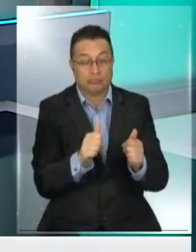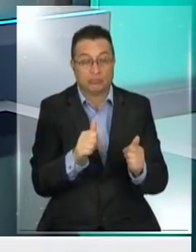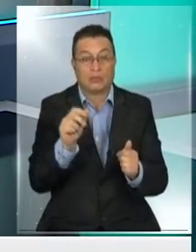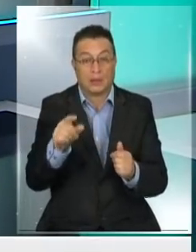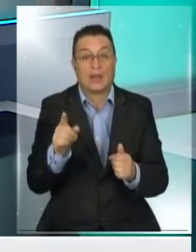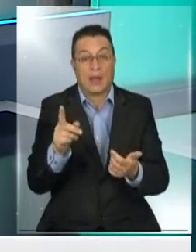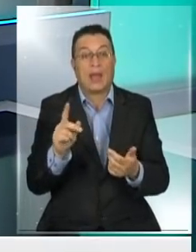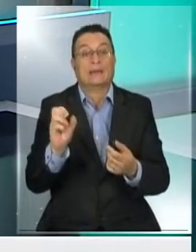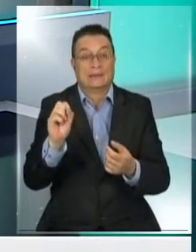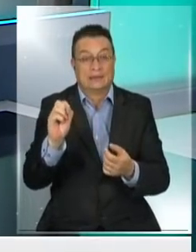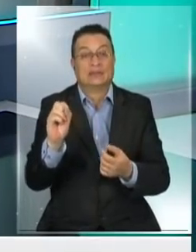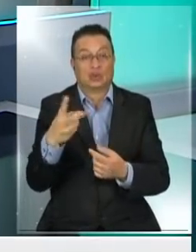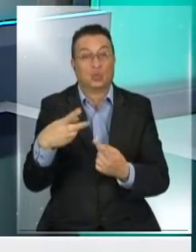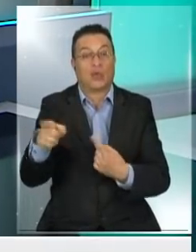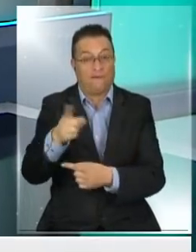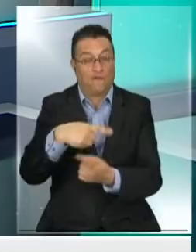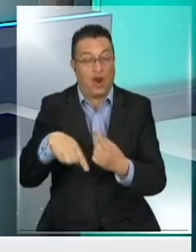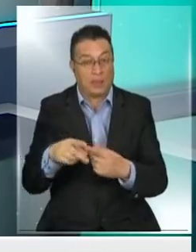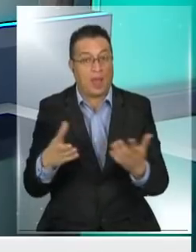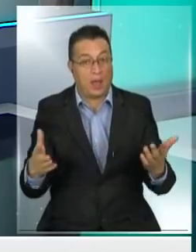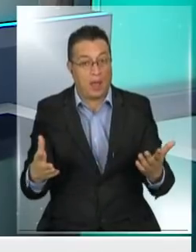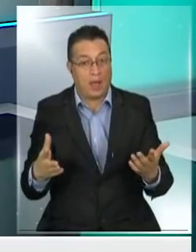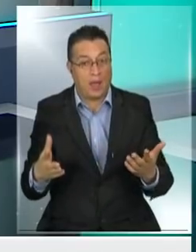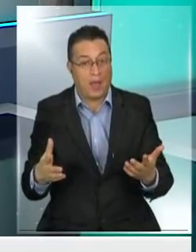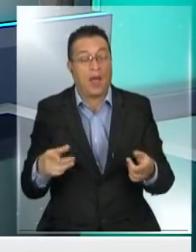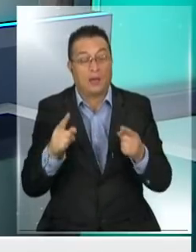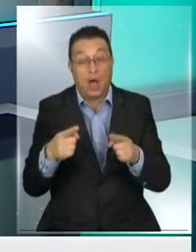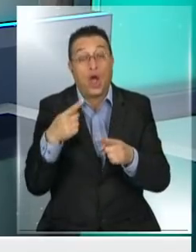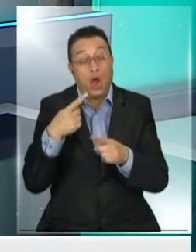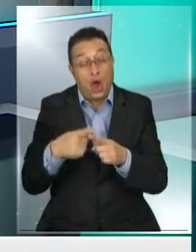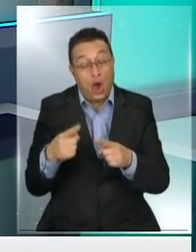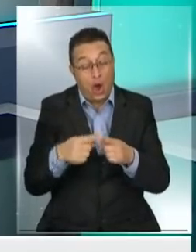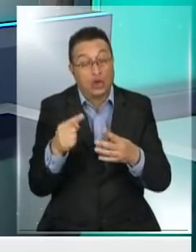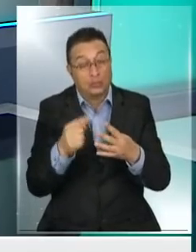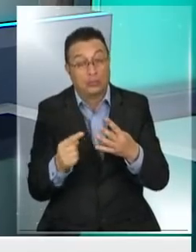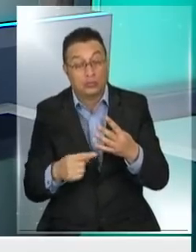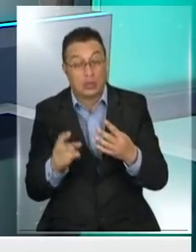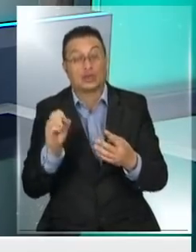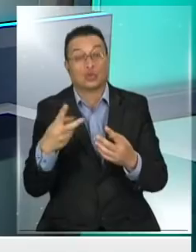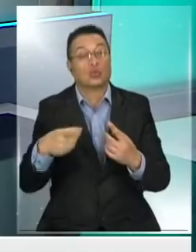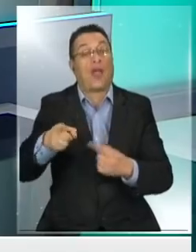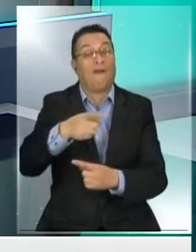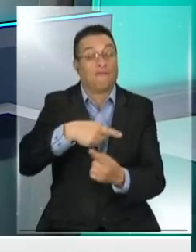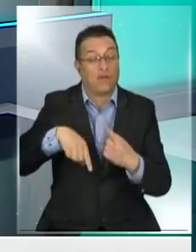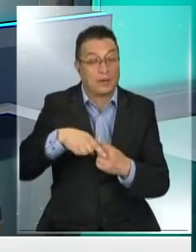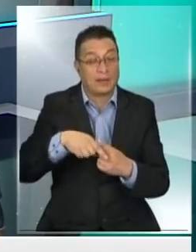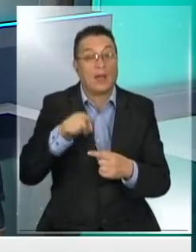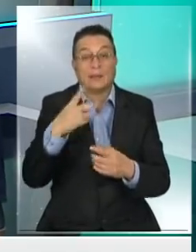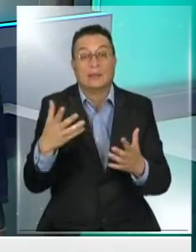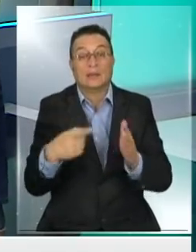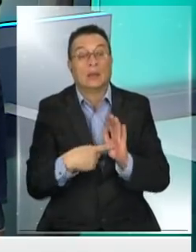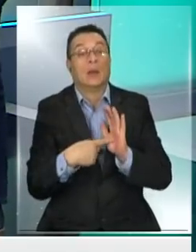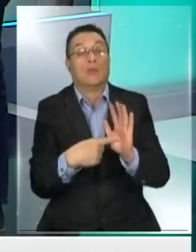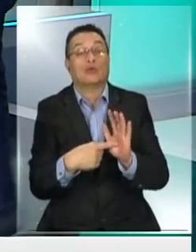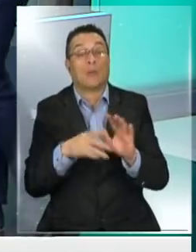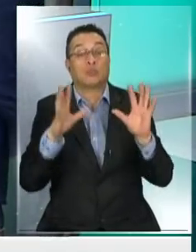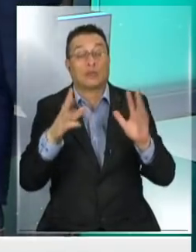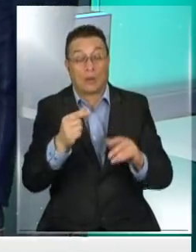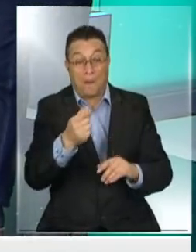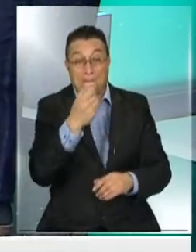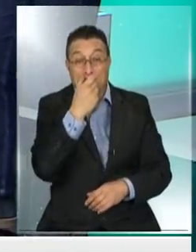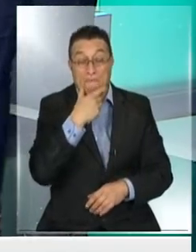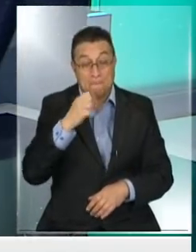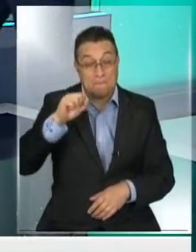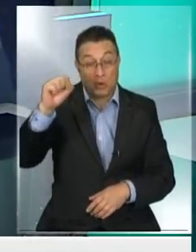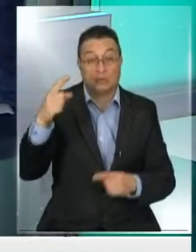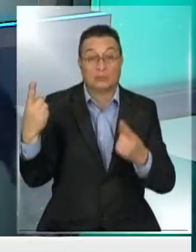ese hipotético escenario de segunda vuelta. Pero veamos otros escenarios también de segunda vuelta y qué muestran en este caso si Gabriel Boric se enfrentara